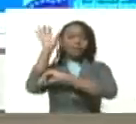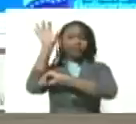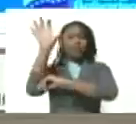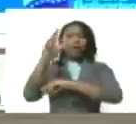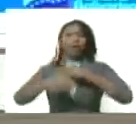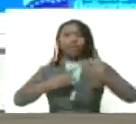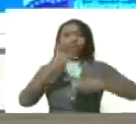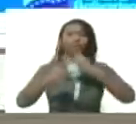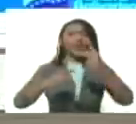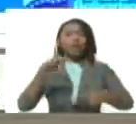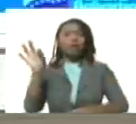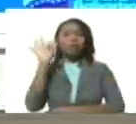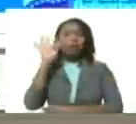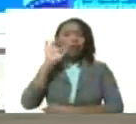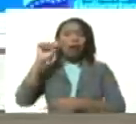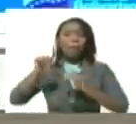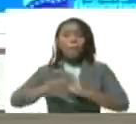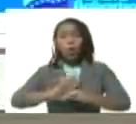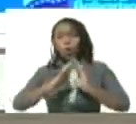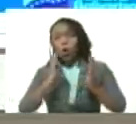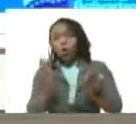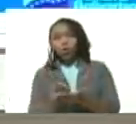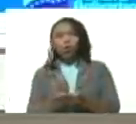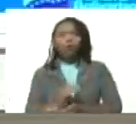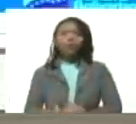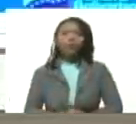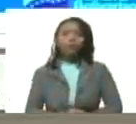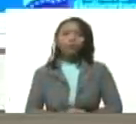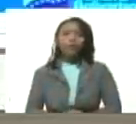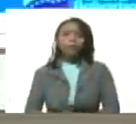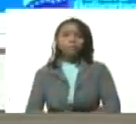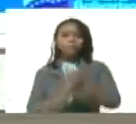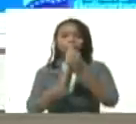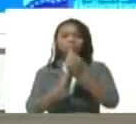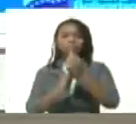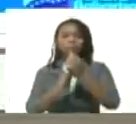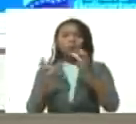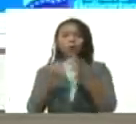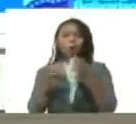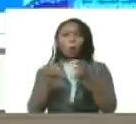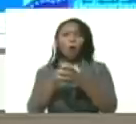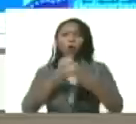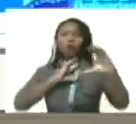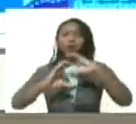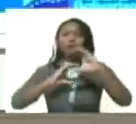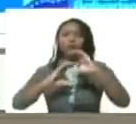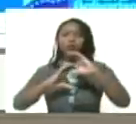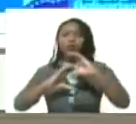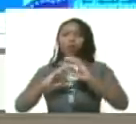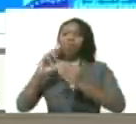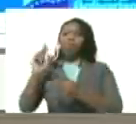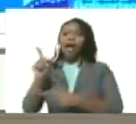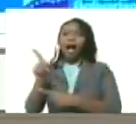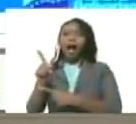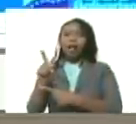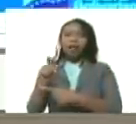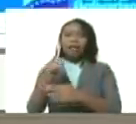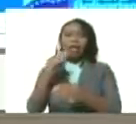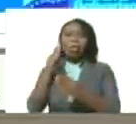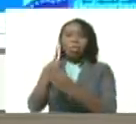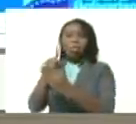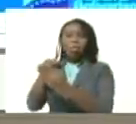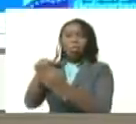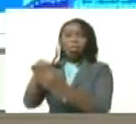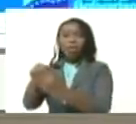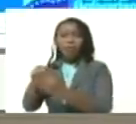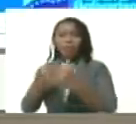productor de cocaína en el mundo, dirige su aparato comunicacional a denigrar de los migrantes